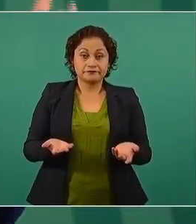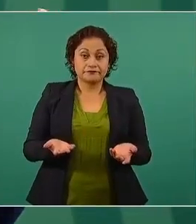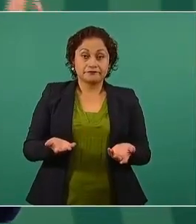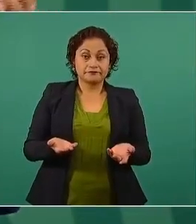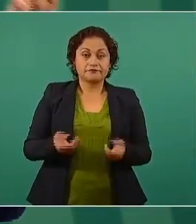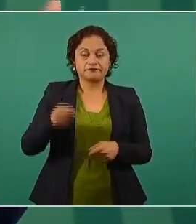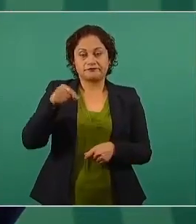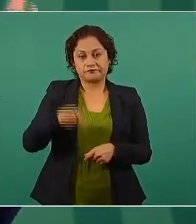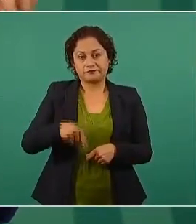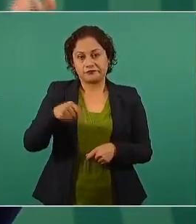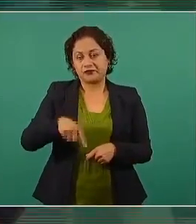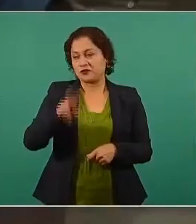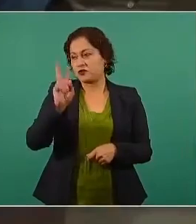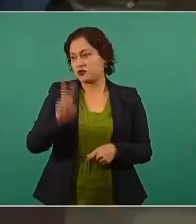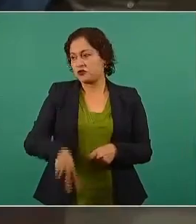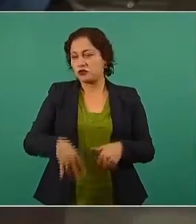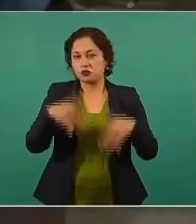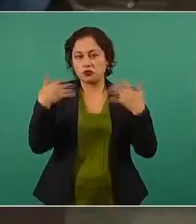filtradera